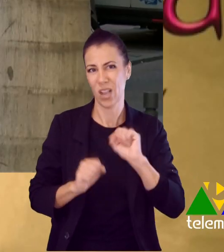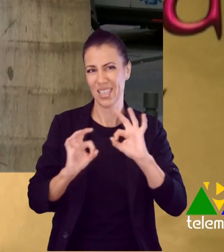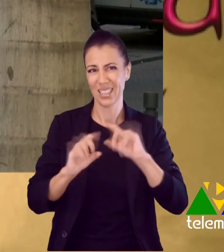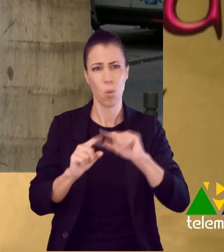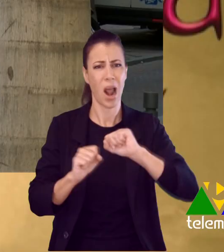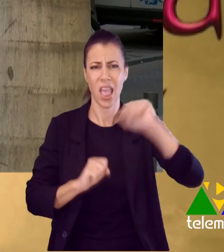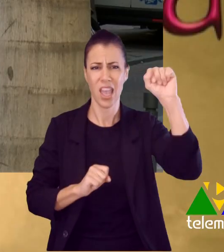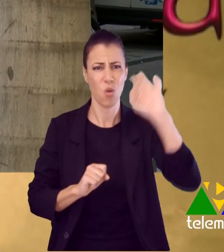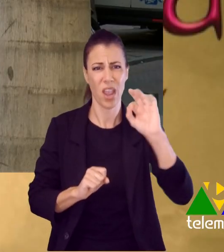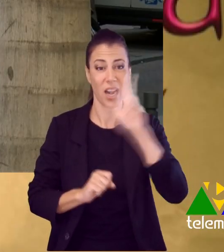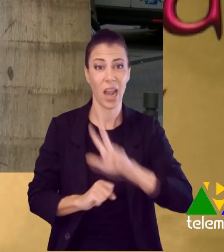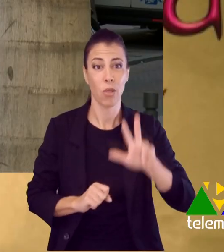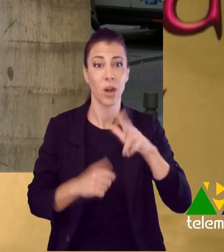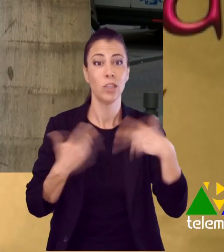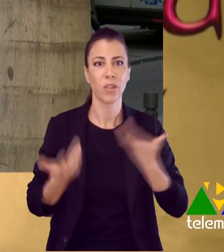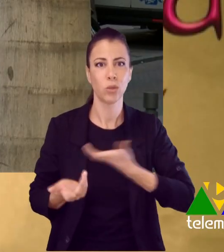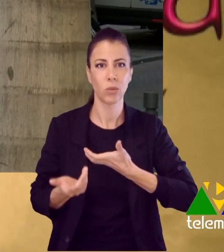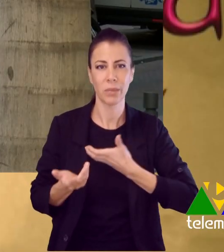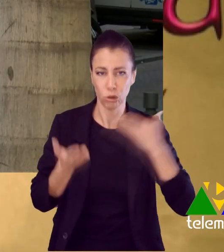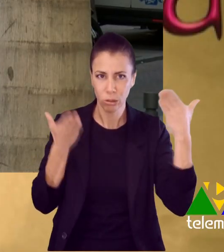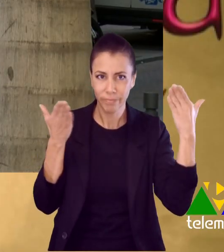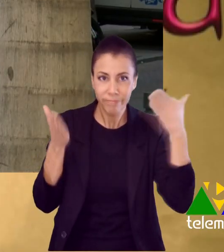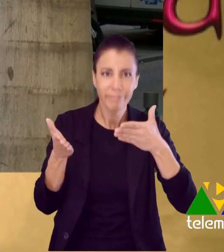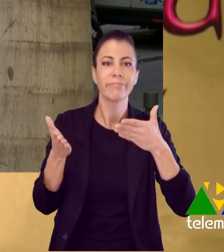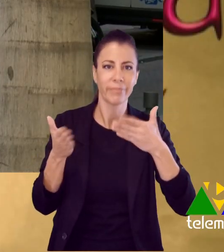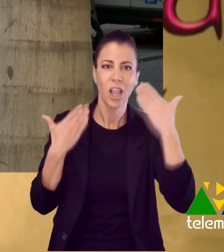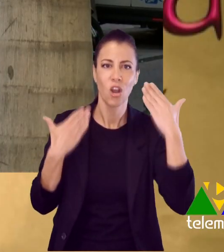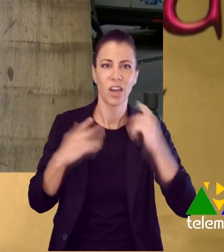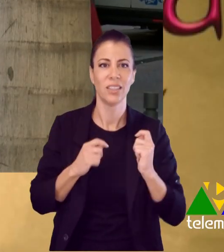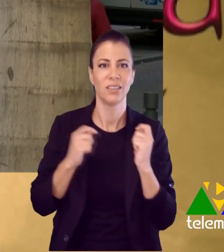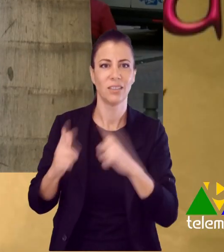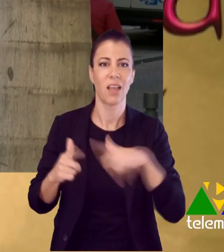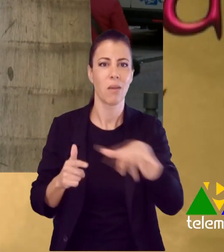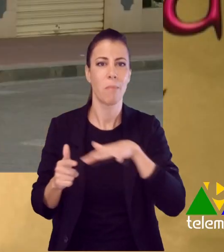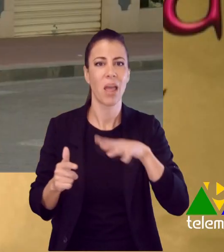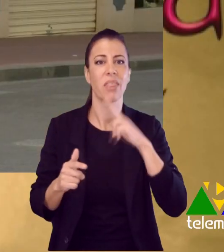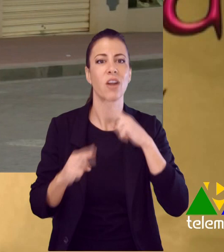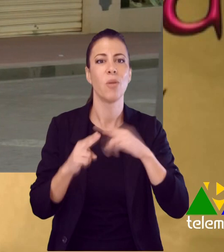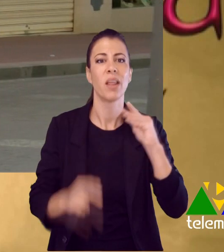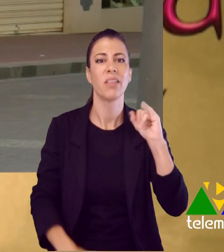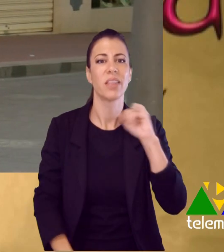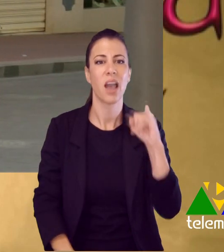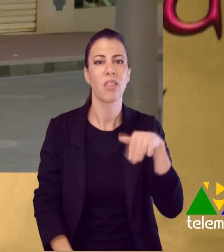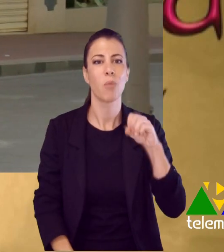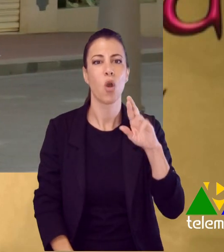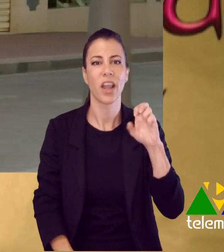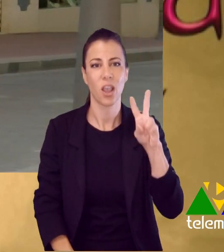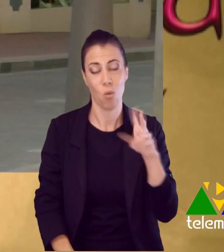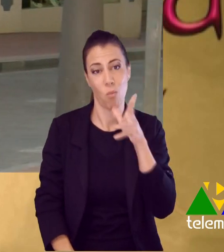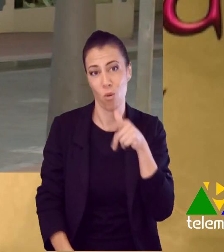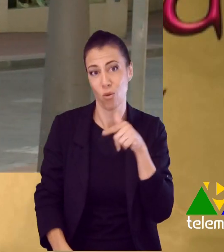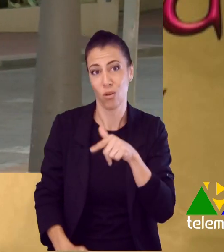el ayuntamiento es cuando decide dedicarle esta plaza a Díaz Moreu, a Emilio Díaz Moreu, como héroe nacional que era.